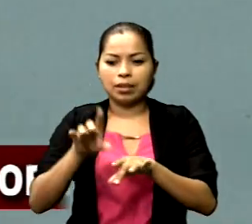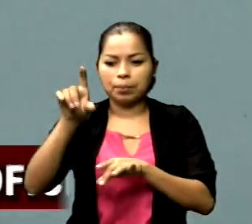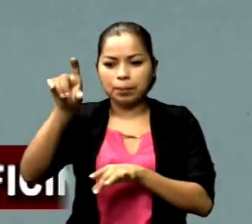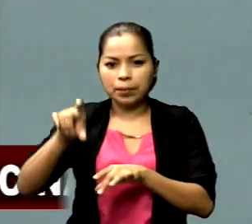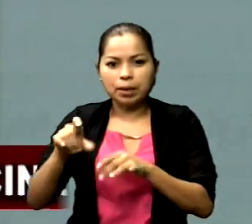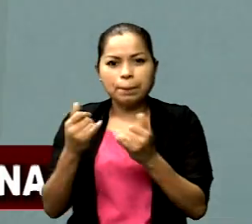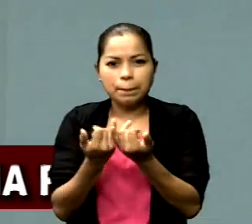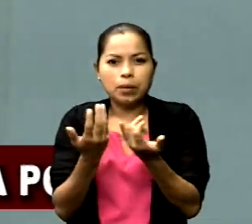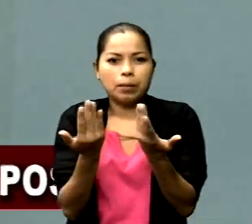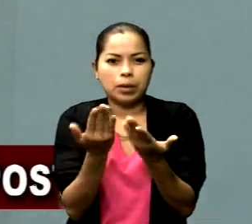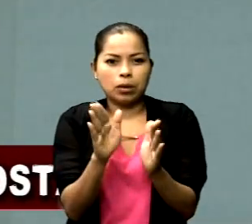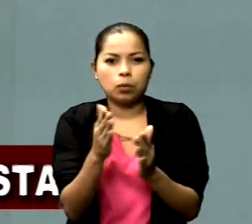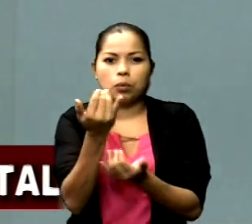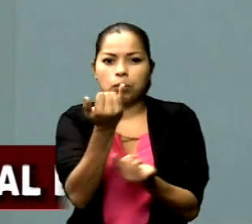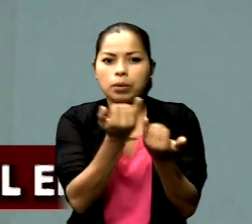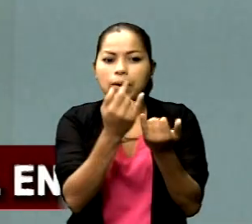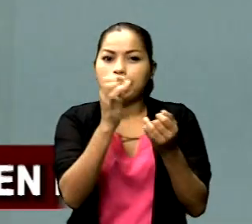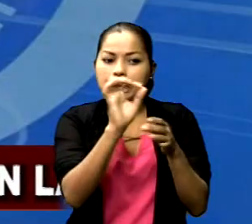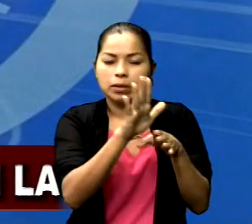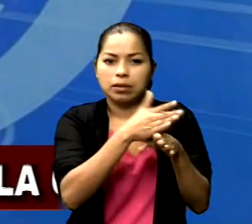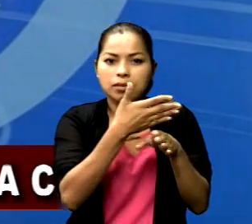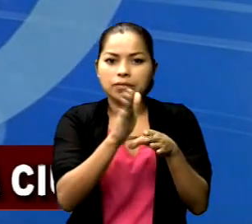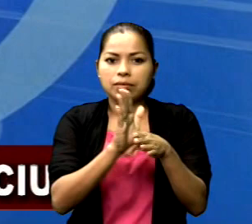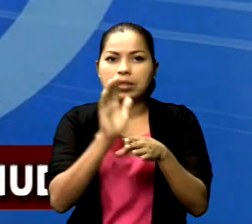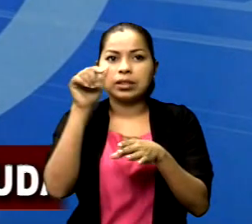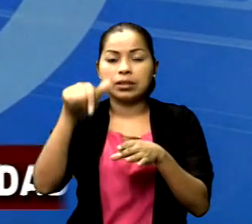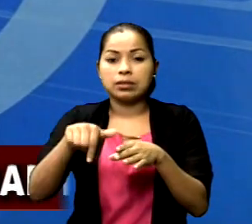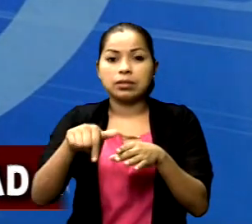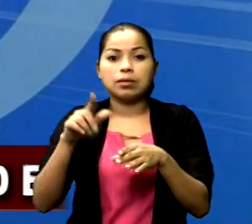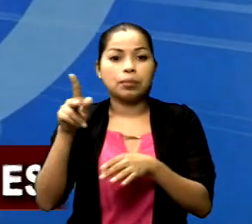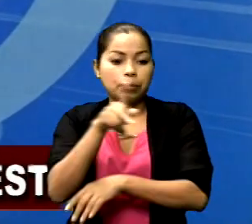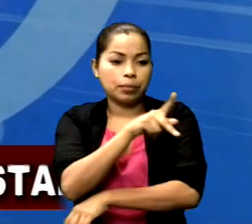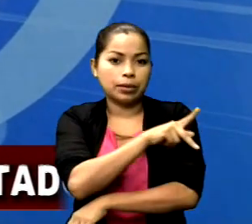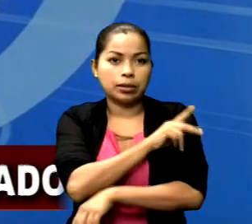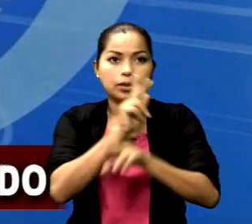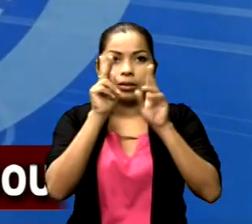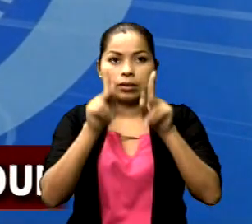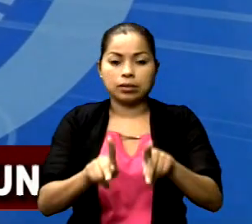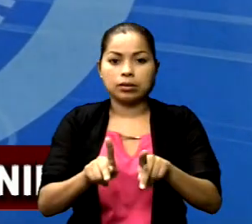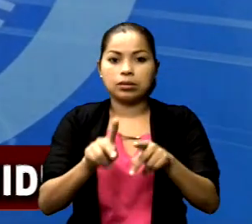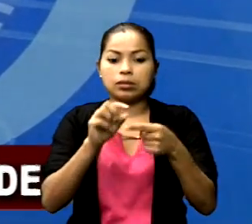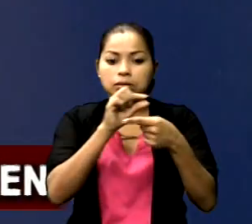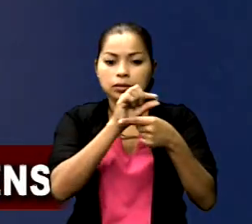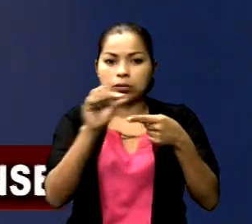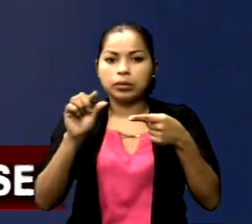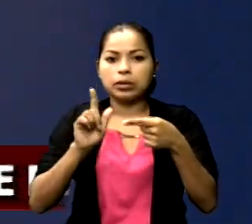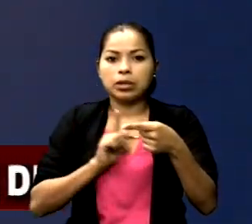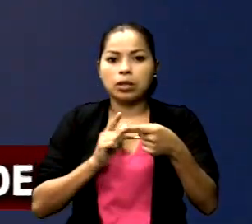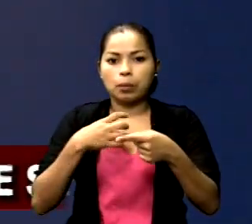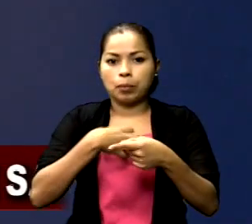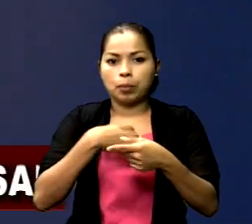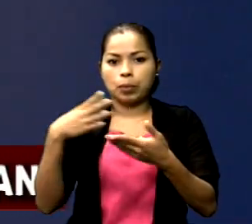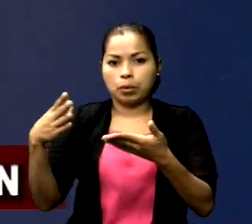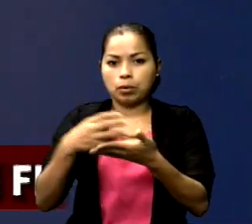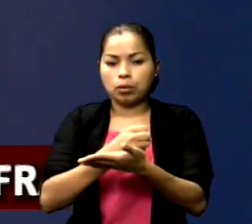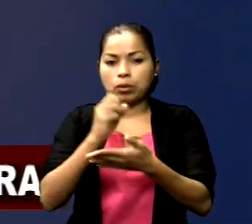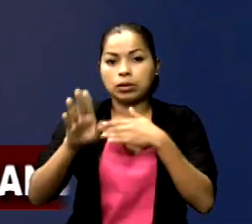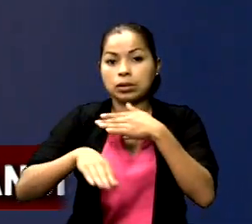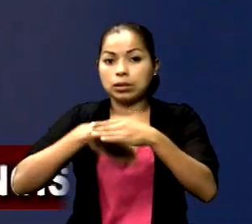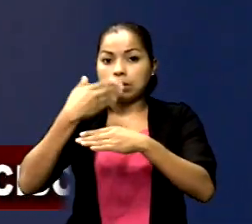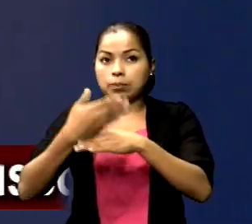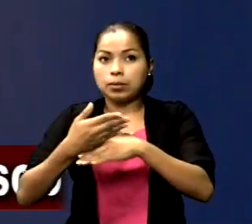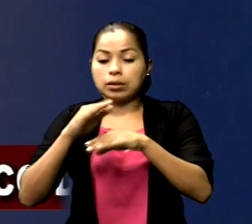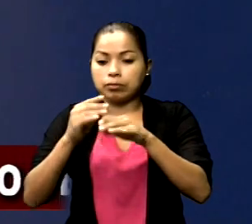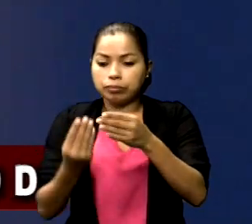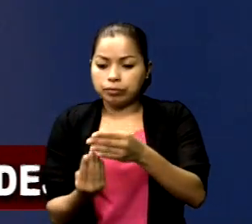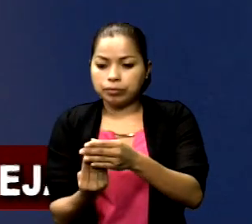automáticos, con la diferencia de que en estos equipos de la policía, el ciudadano se registra con una cuenta. Posteriormente, solicita